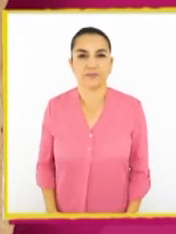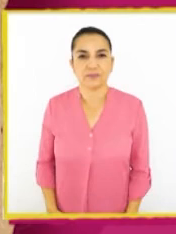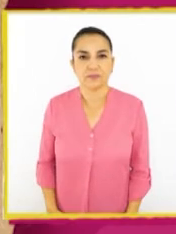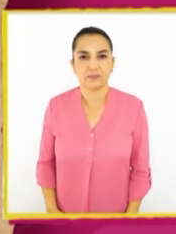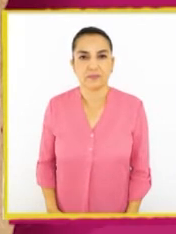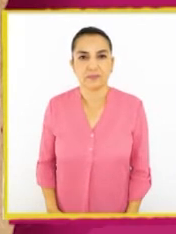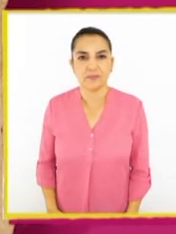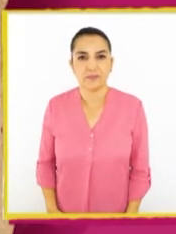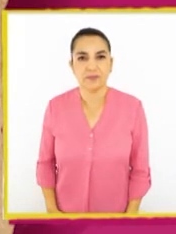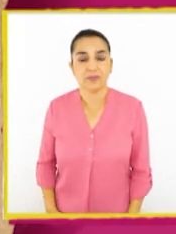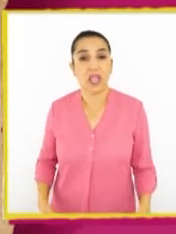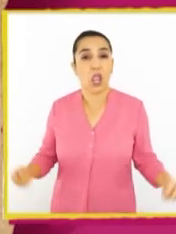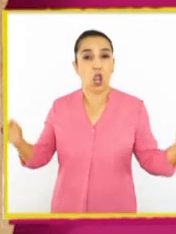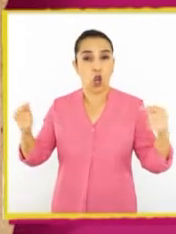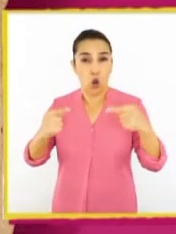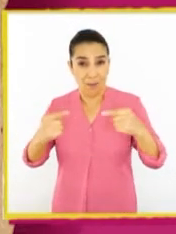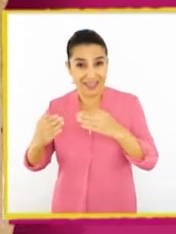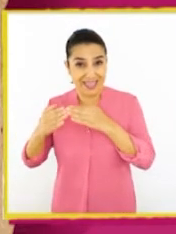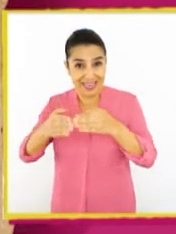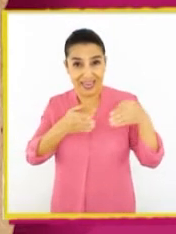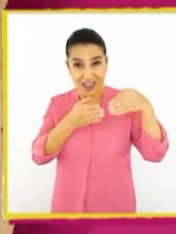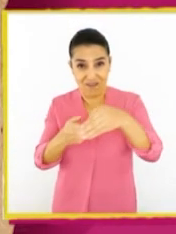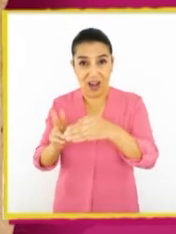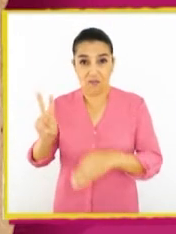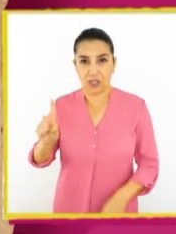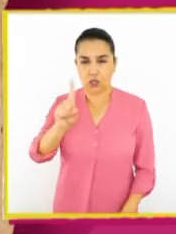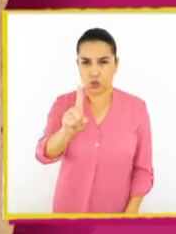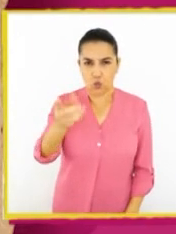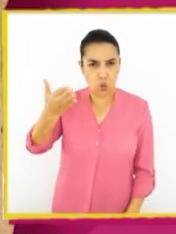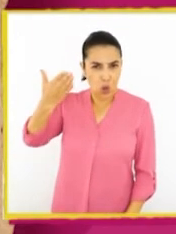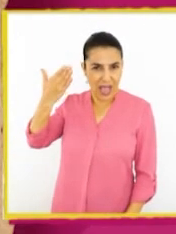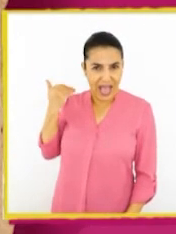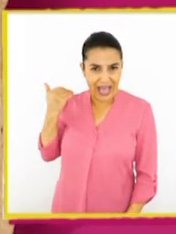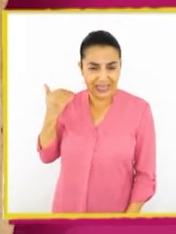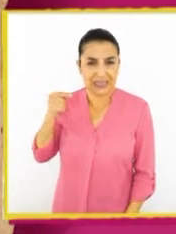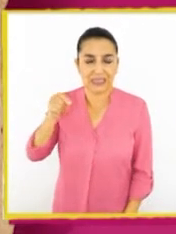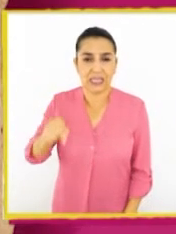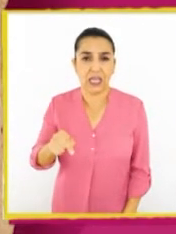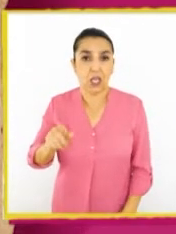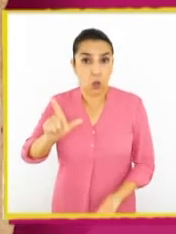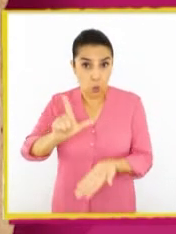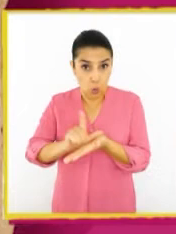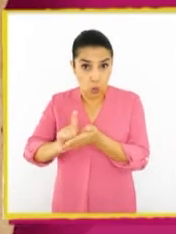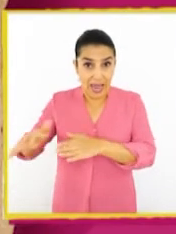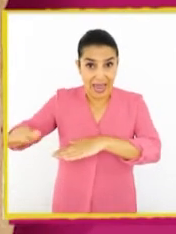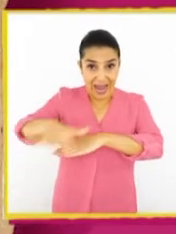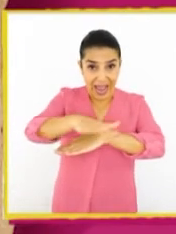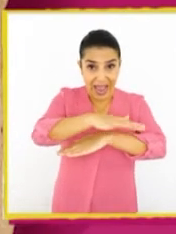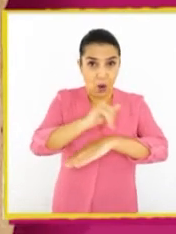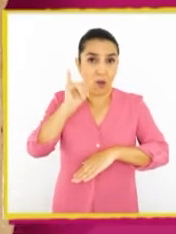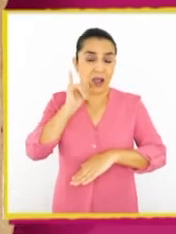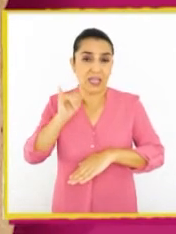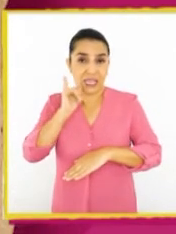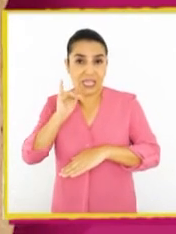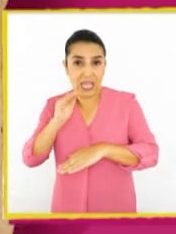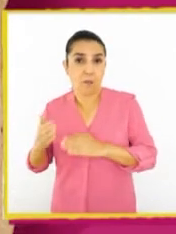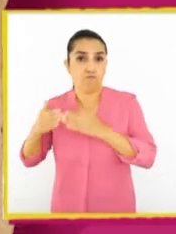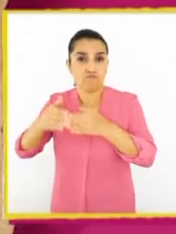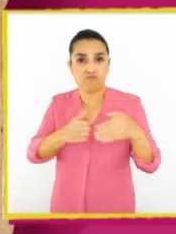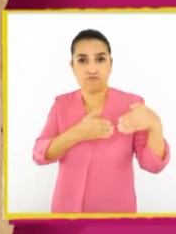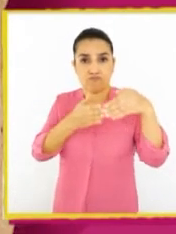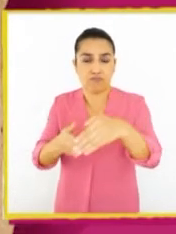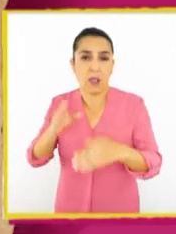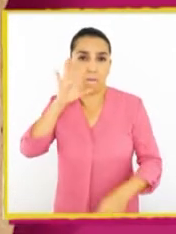dominarla. En el combate naval del 21 próximo pasado, que tuvo lugar en las aguas de Iquique, entre las naves peruanas